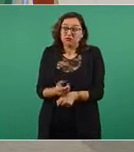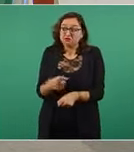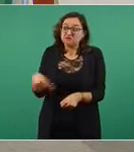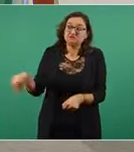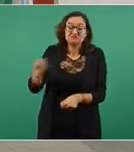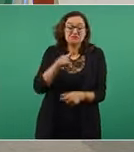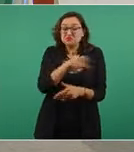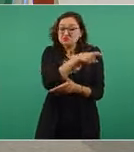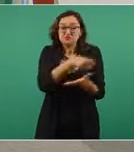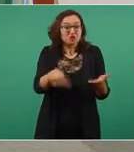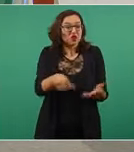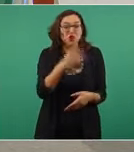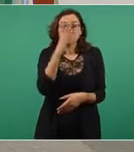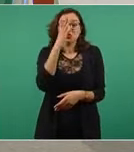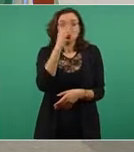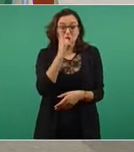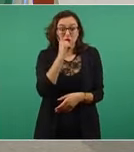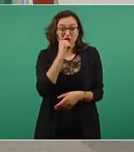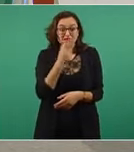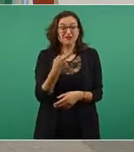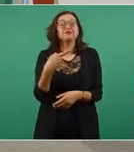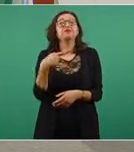y harán necesaria